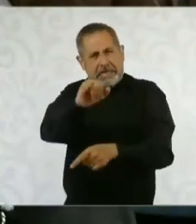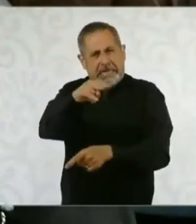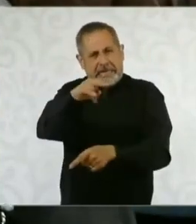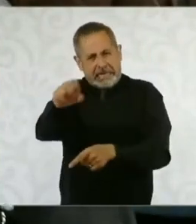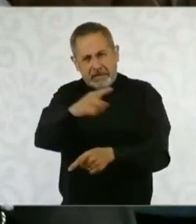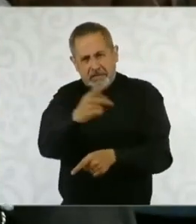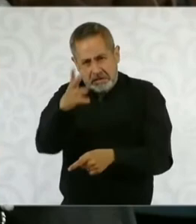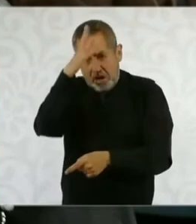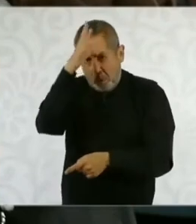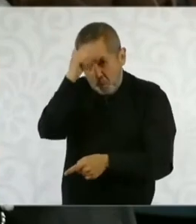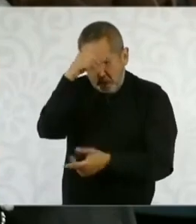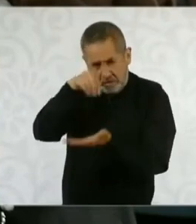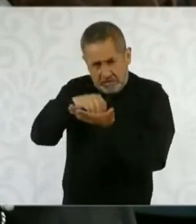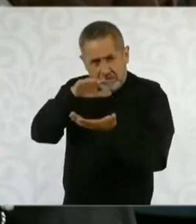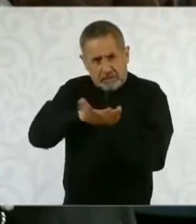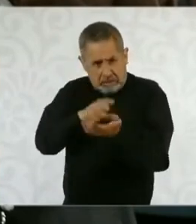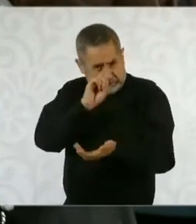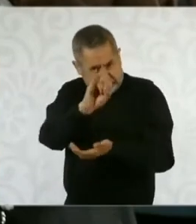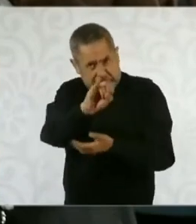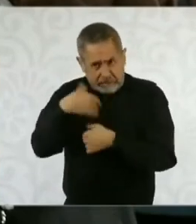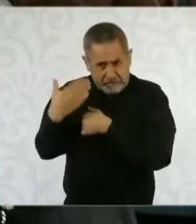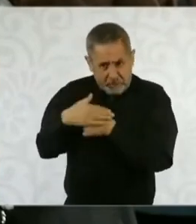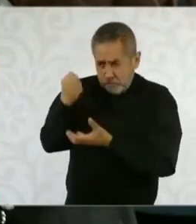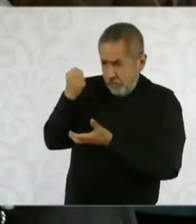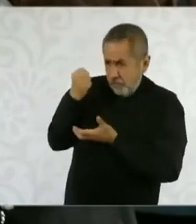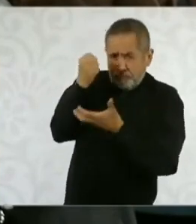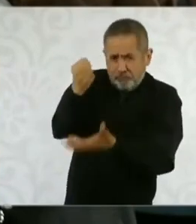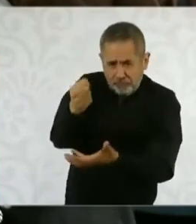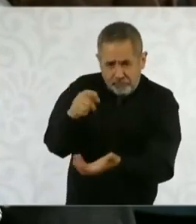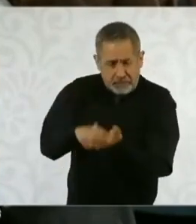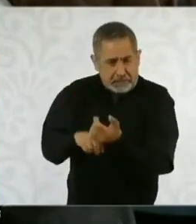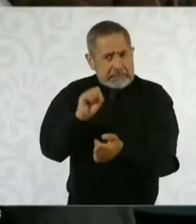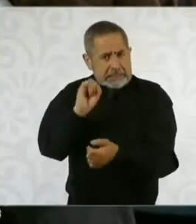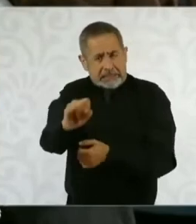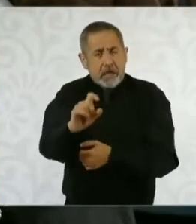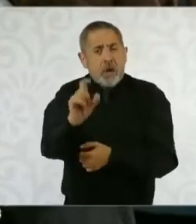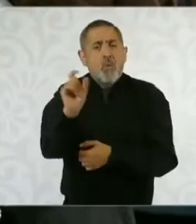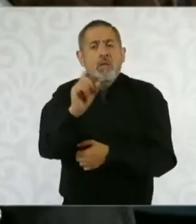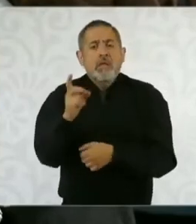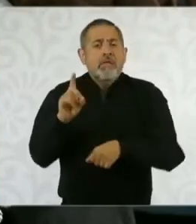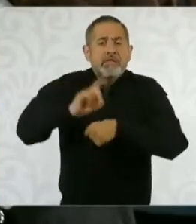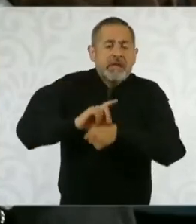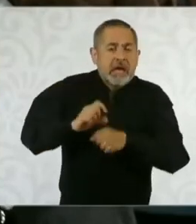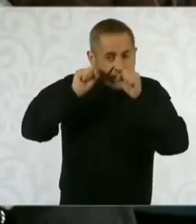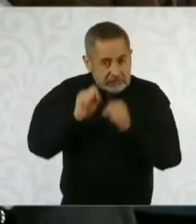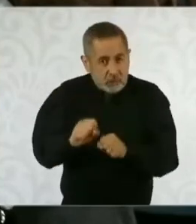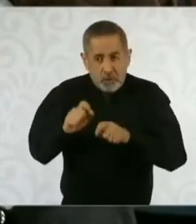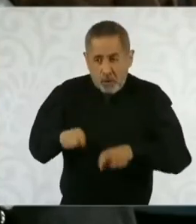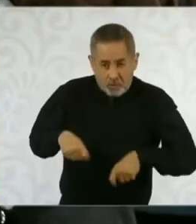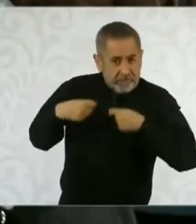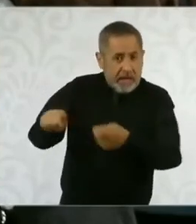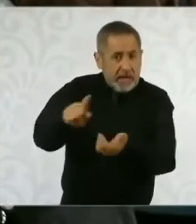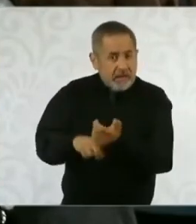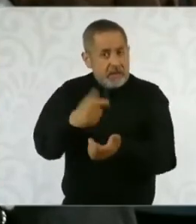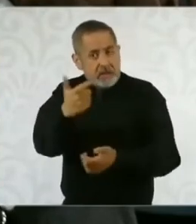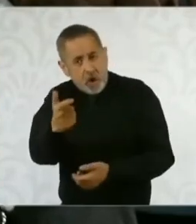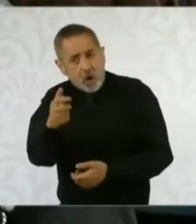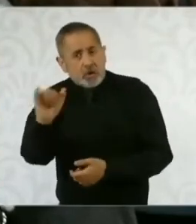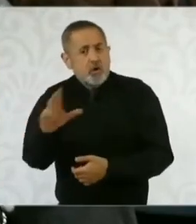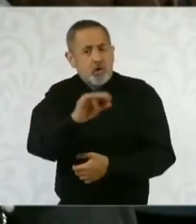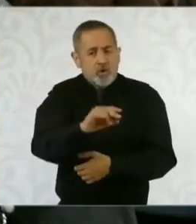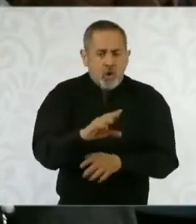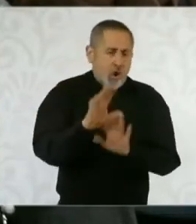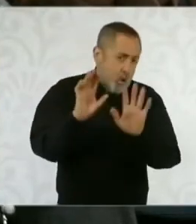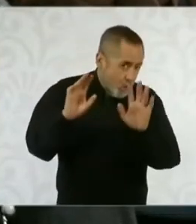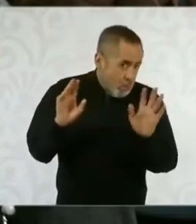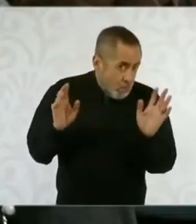consejera presidenta Tadei, cuando se retomen las pláticas, sería antes de este mes que se podría tener certeza de este dinero. Y lo otro, si